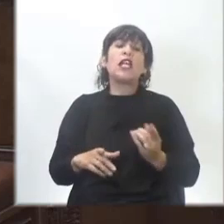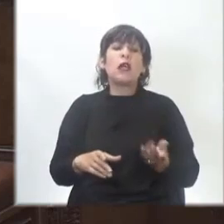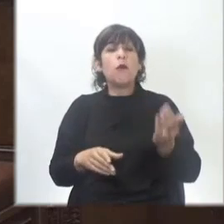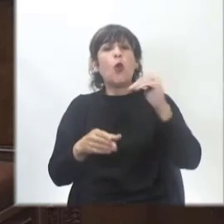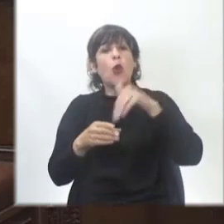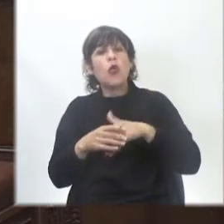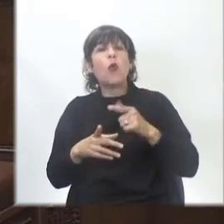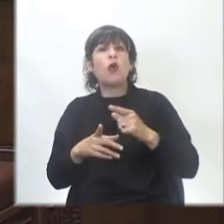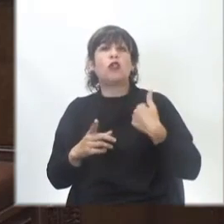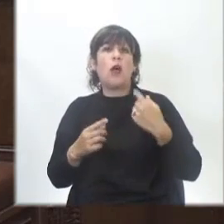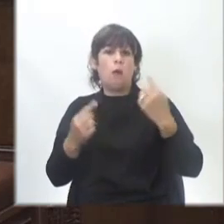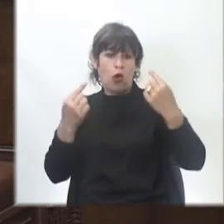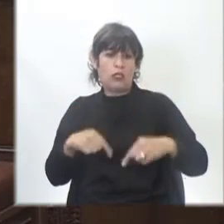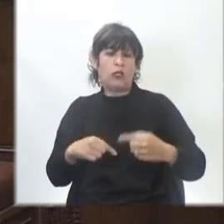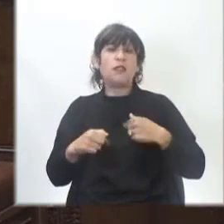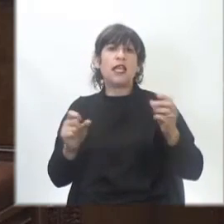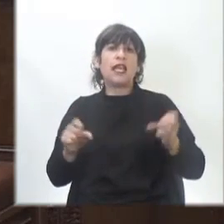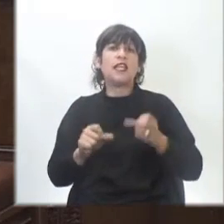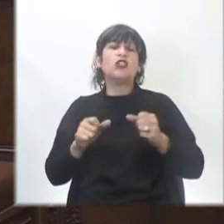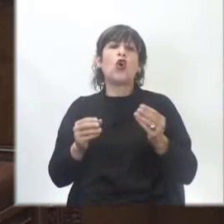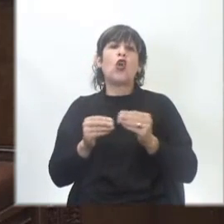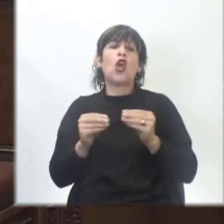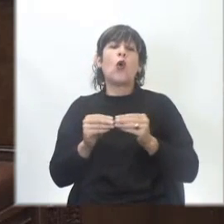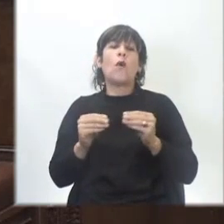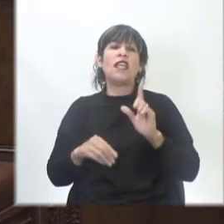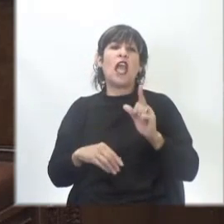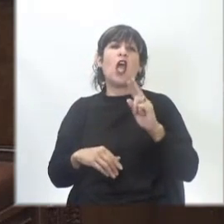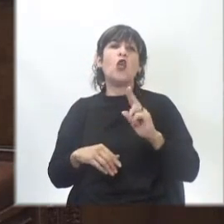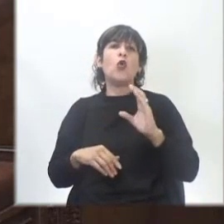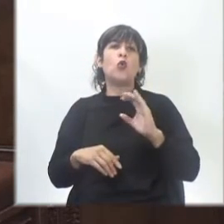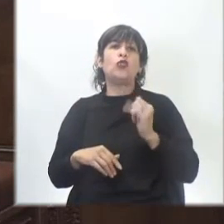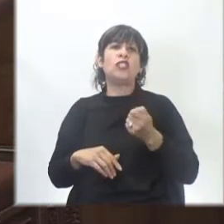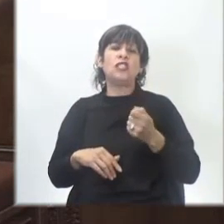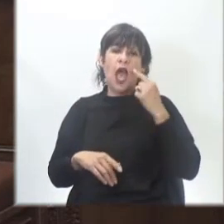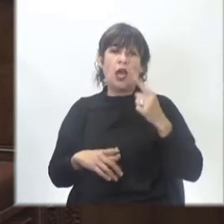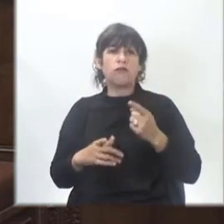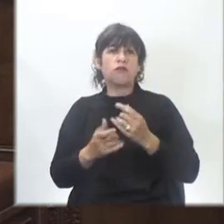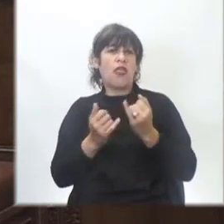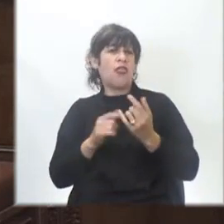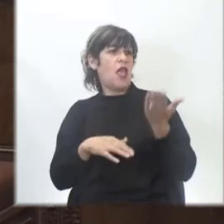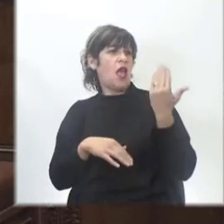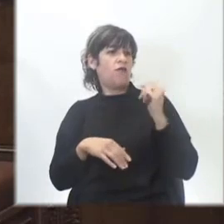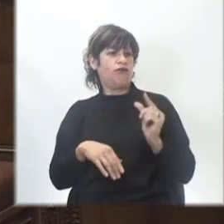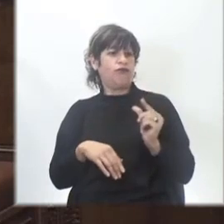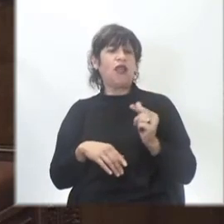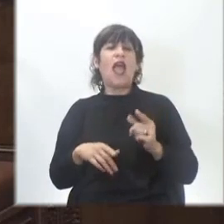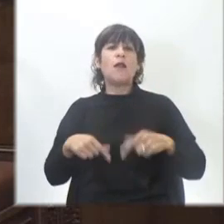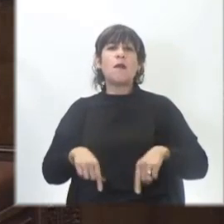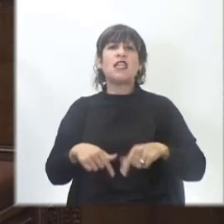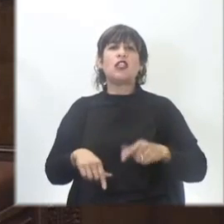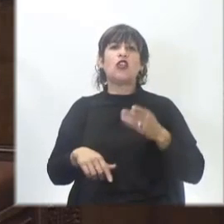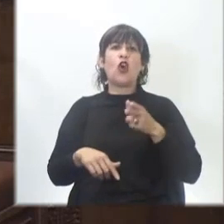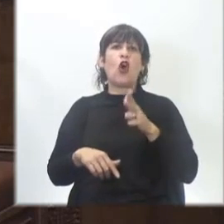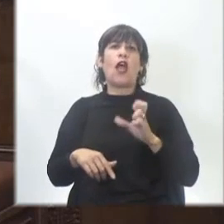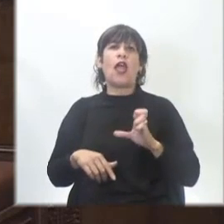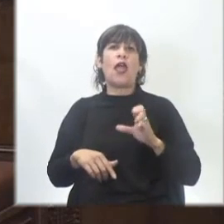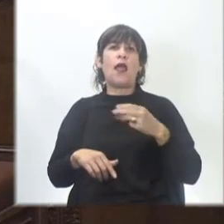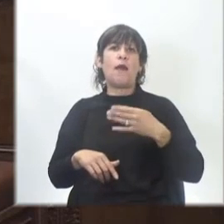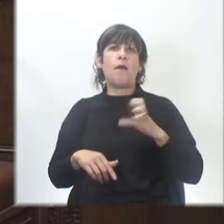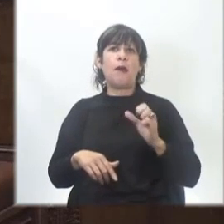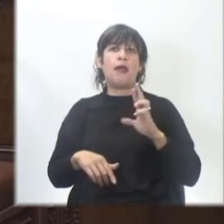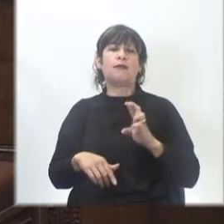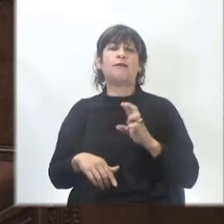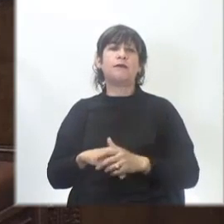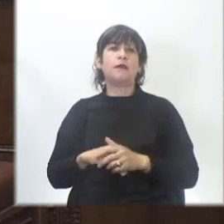interpelación que realizó la compañera Echeverri hace unos días al ministro Heber? Y